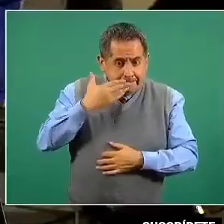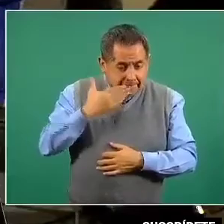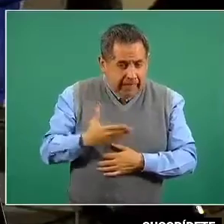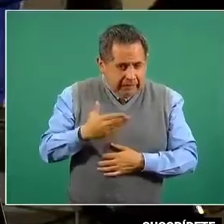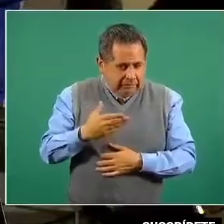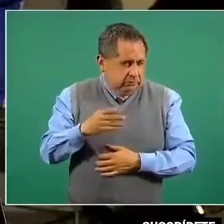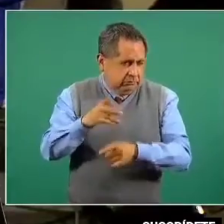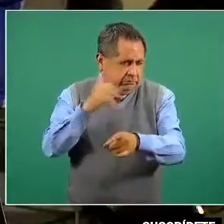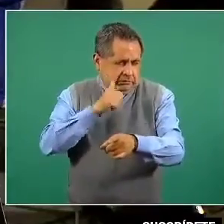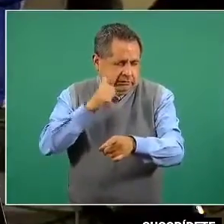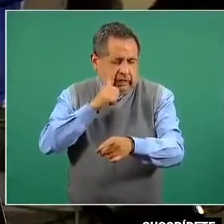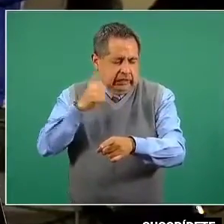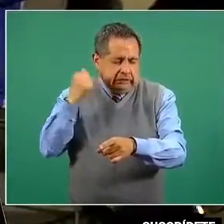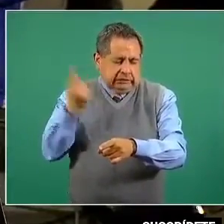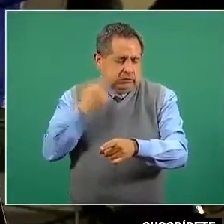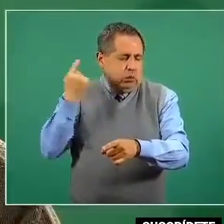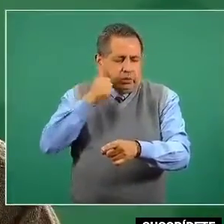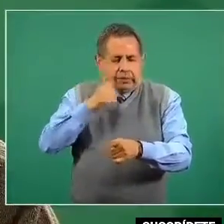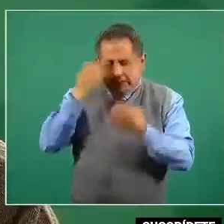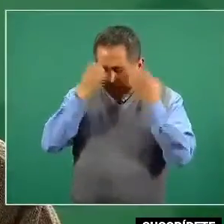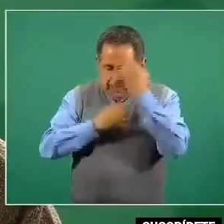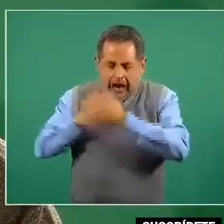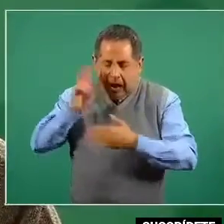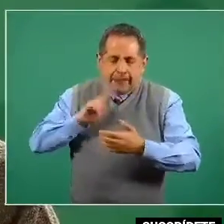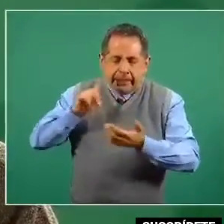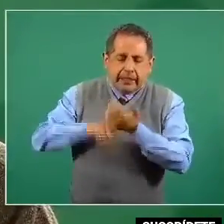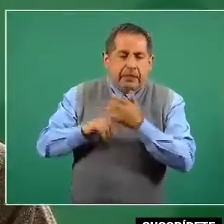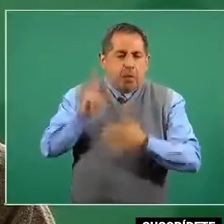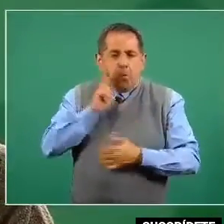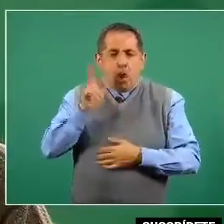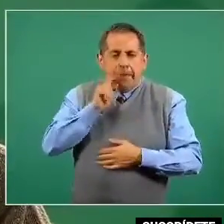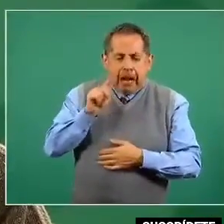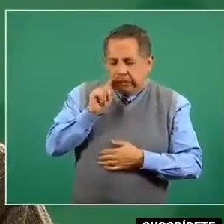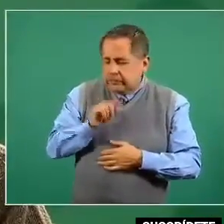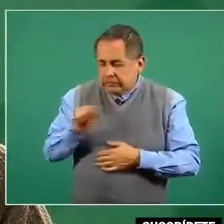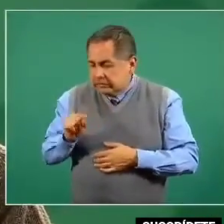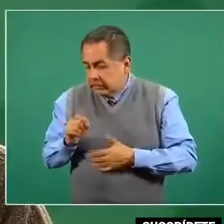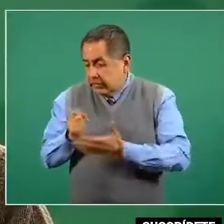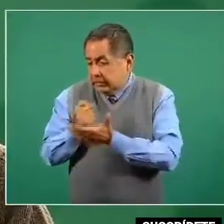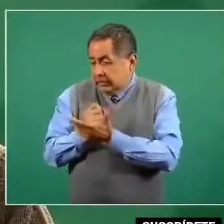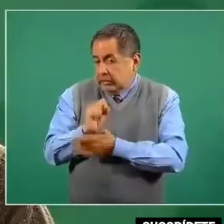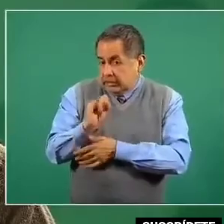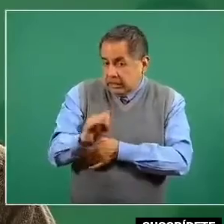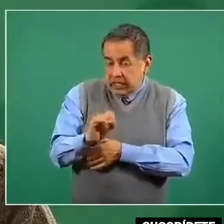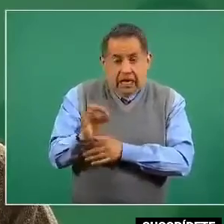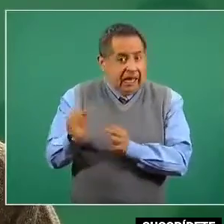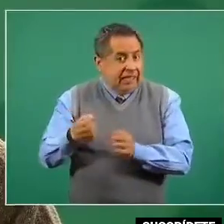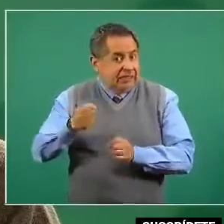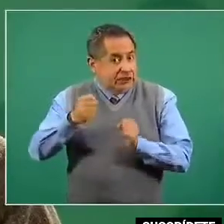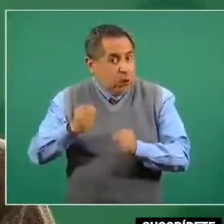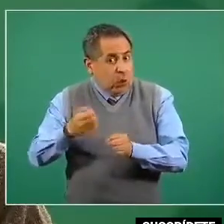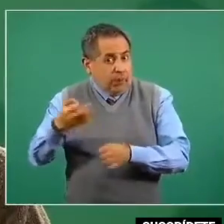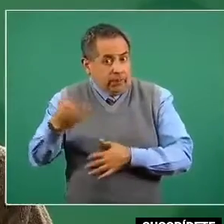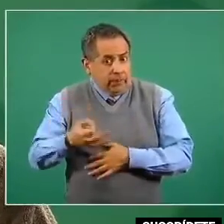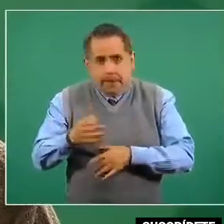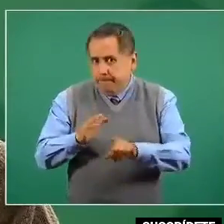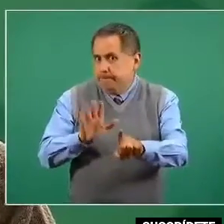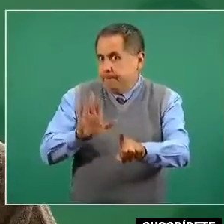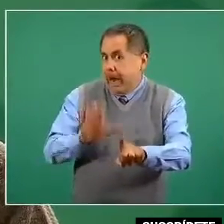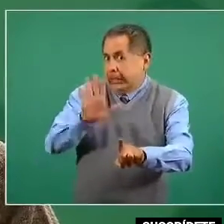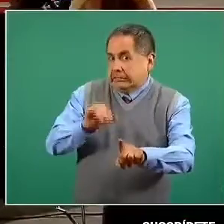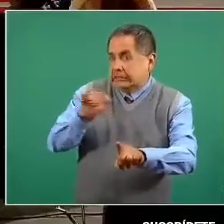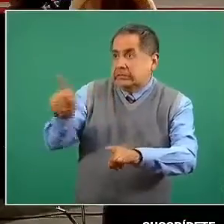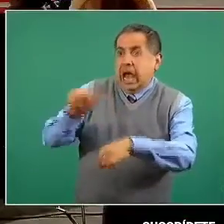como todos los productos que tienen que ser evaluados para tener autorización, si fuera seguro y eficaz, pero parece sí serlo. La